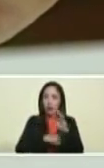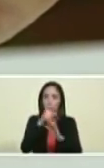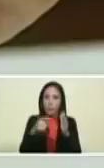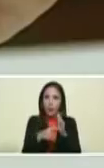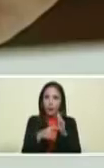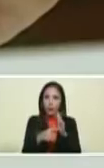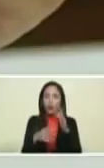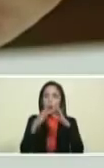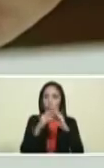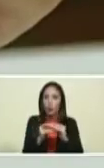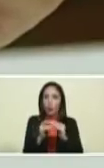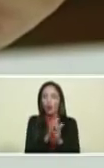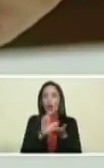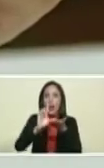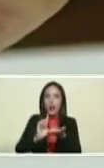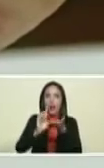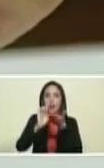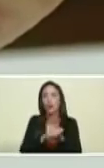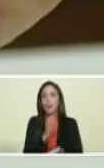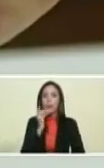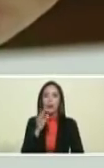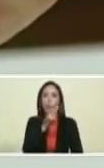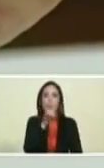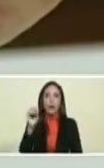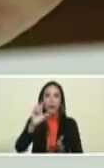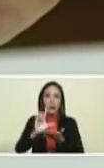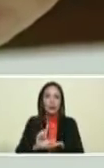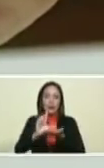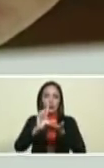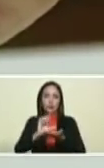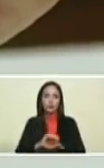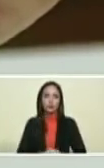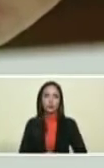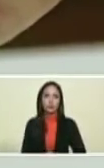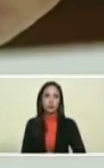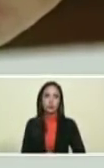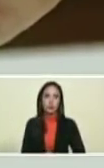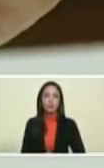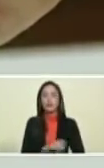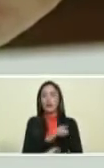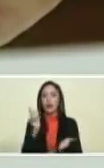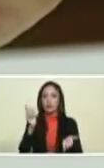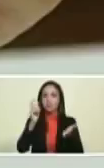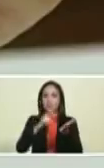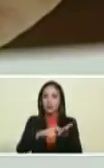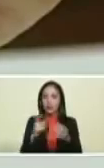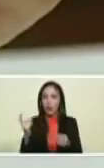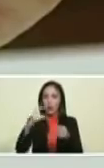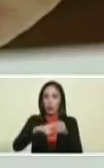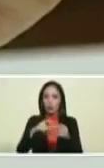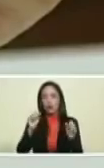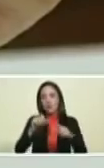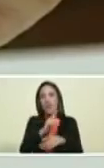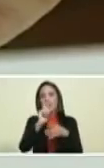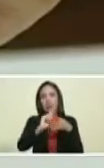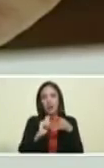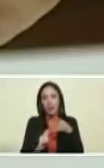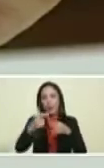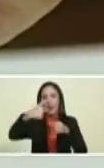coloca la cantidad de litros, vamos a decir 20 litros. Se le da a aceptar el tipo de combustible que